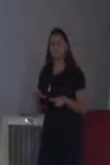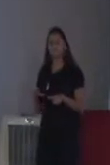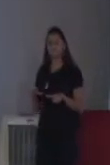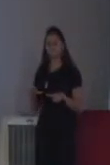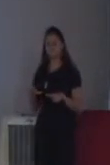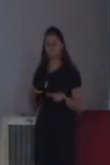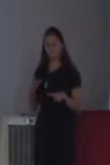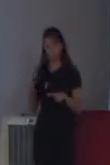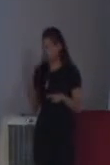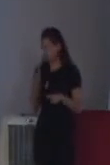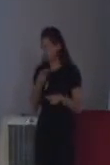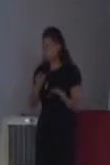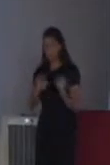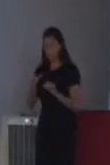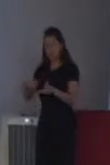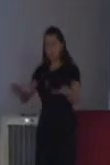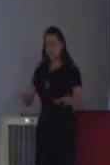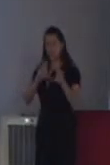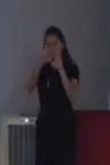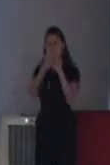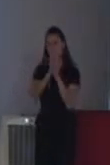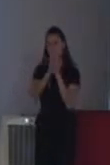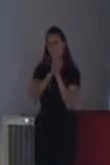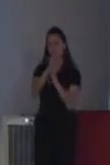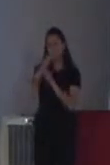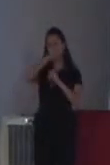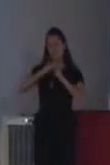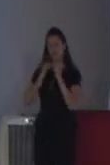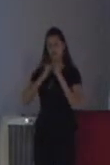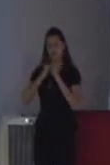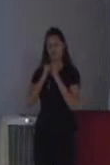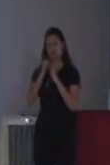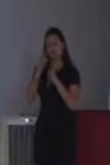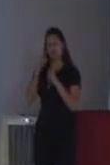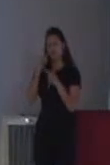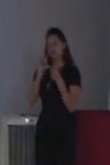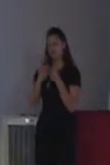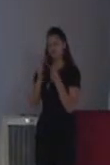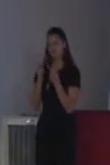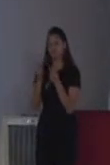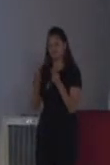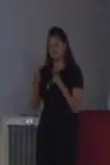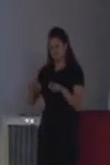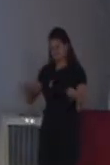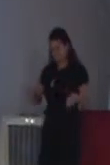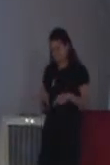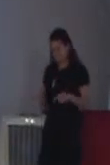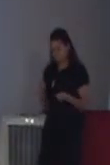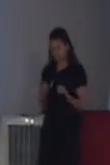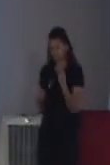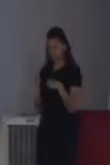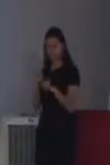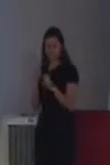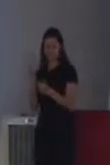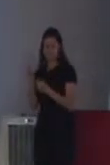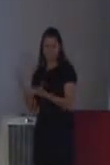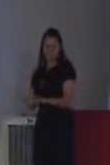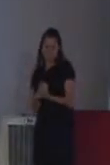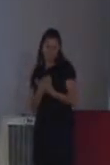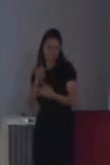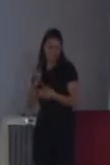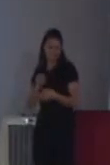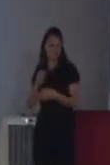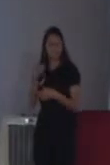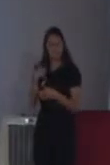pusimos, digamos, que ubicamos en el centro de Bogotá para generar, obviamente, recursos económicos. Yo hacía mi segunda carrera